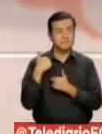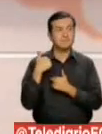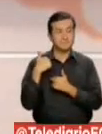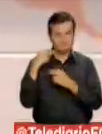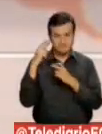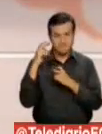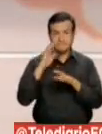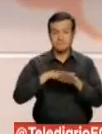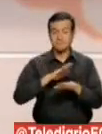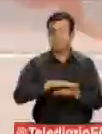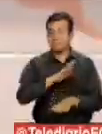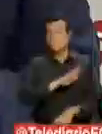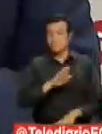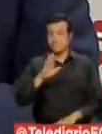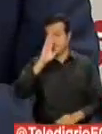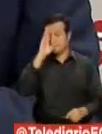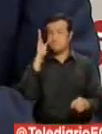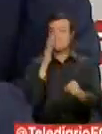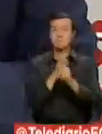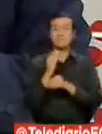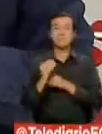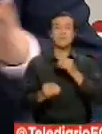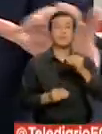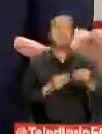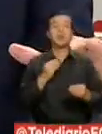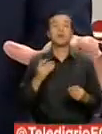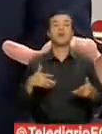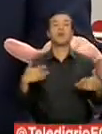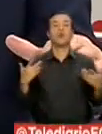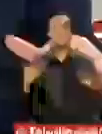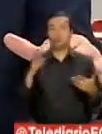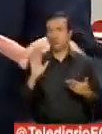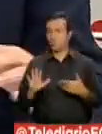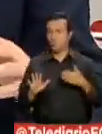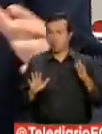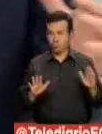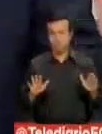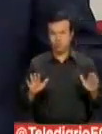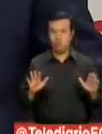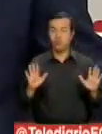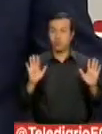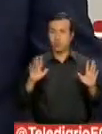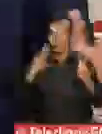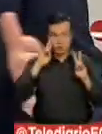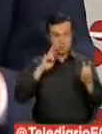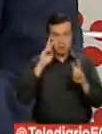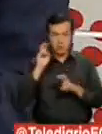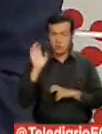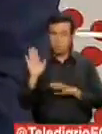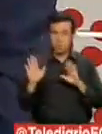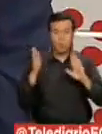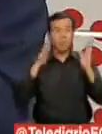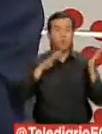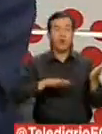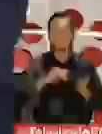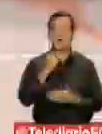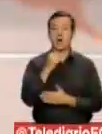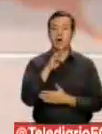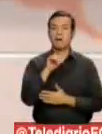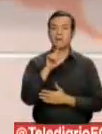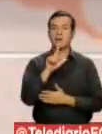los culpables de todo esto. El objetivo era entonces disociar ambos elementos, la investigación sobre la muerte del general